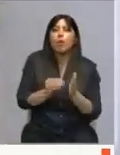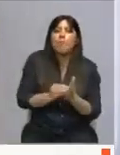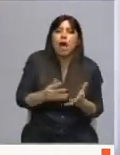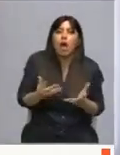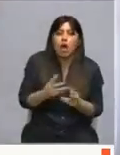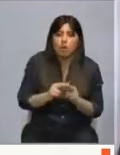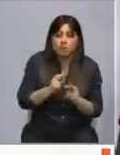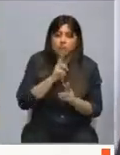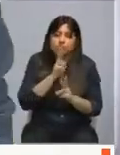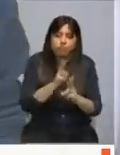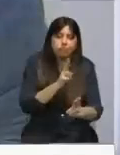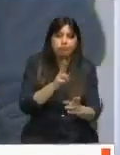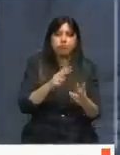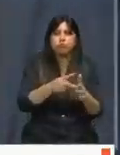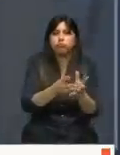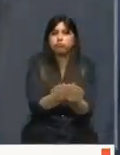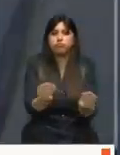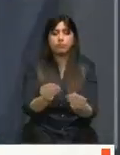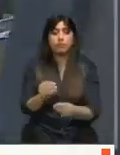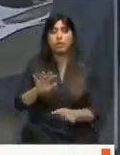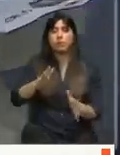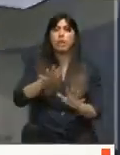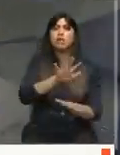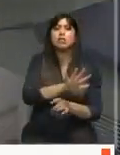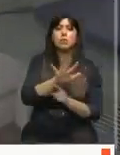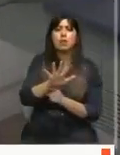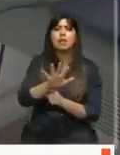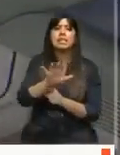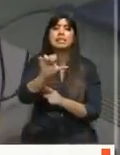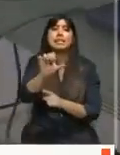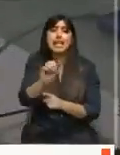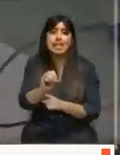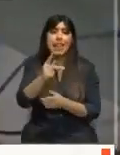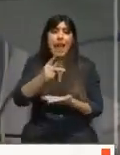scooter de acá debe pesar en torno a los 55-60 kilos.